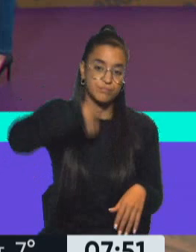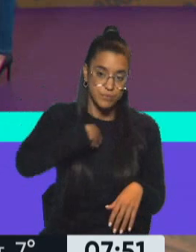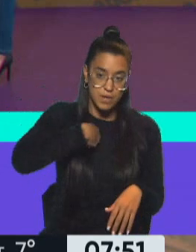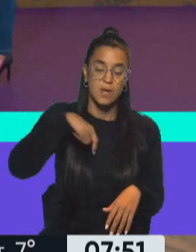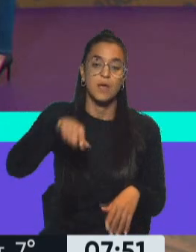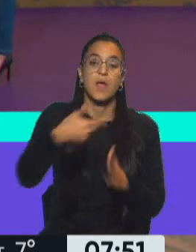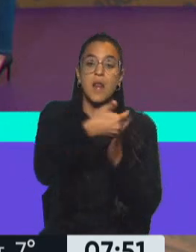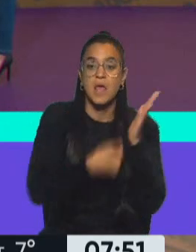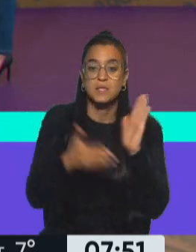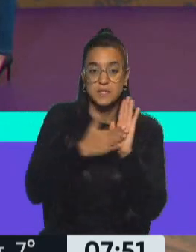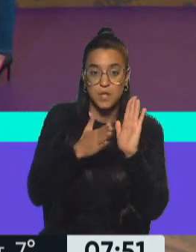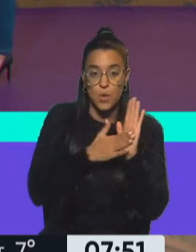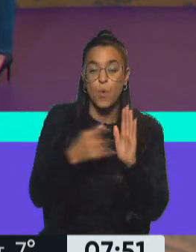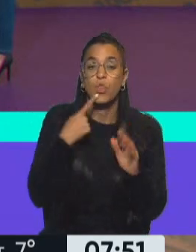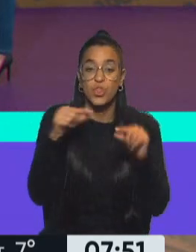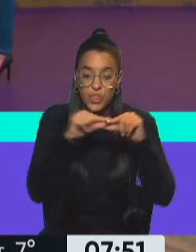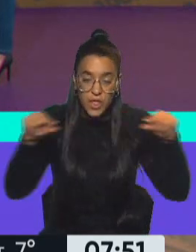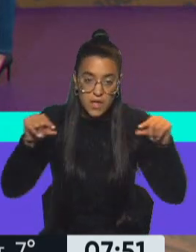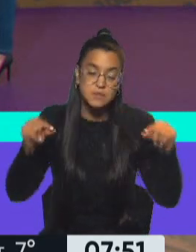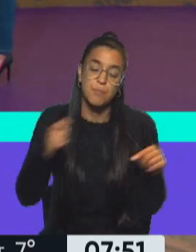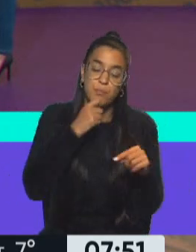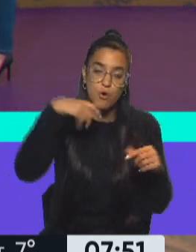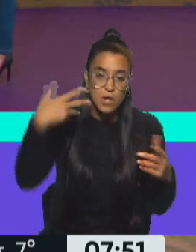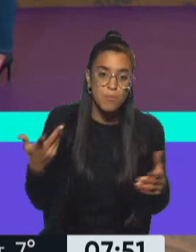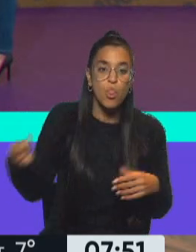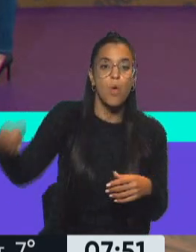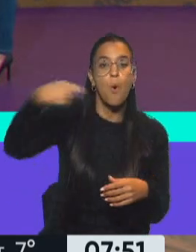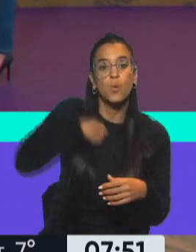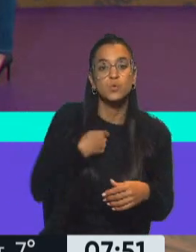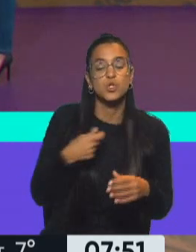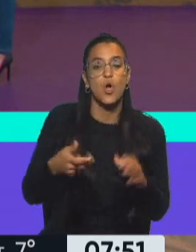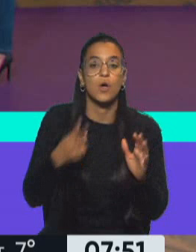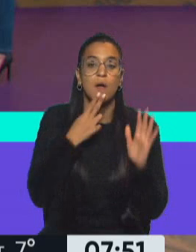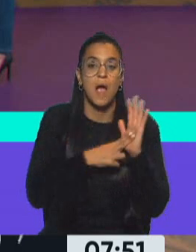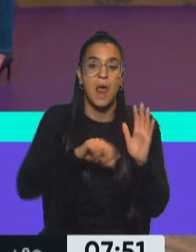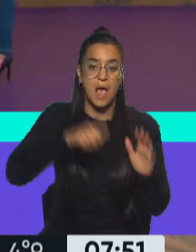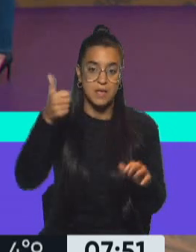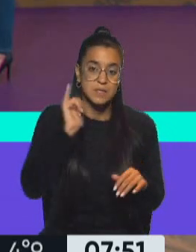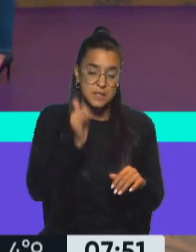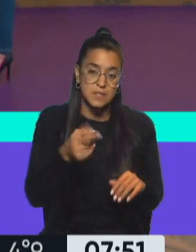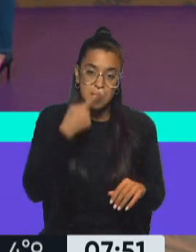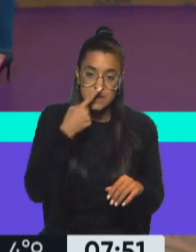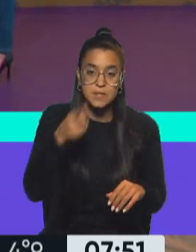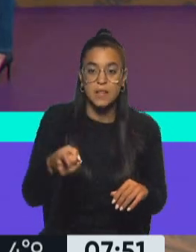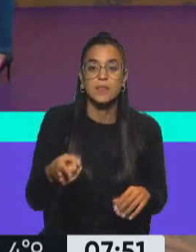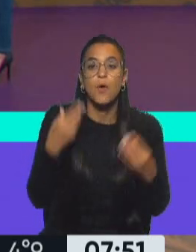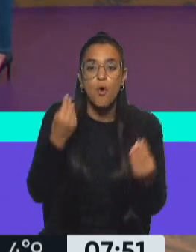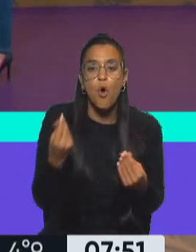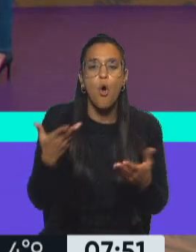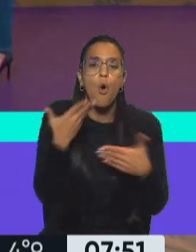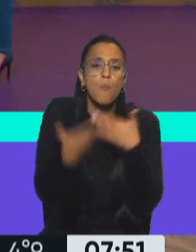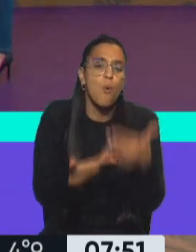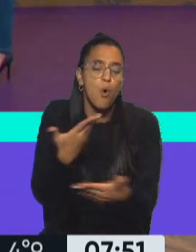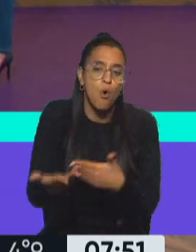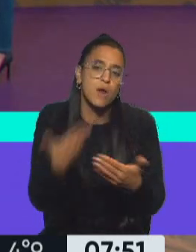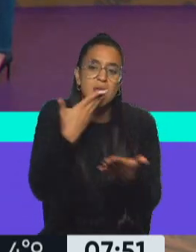recibo de sueldos. Va a haber un ítem que va a decir, por ejemplo, devolución de ganancias. Sí, es interesante tu pregunta. Habría que ver después cómo se plasma